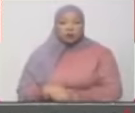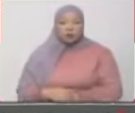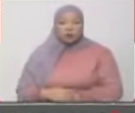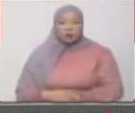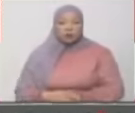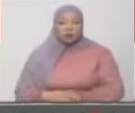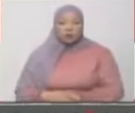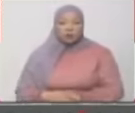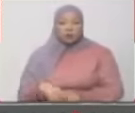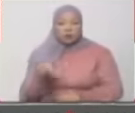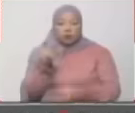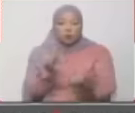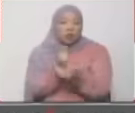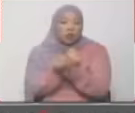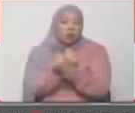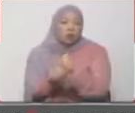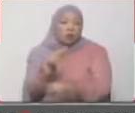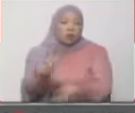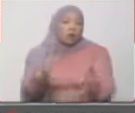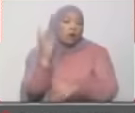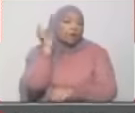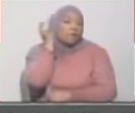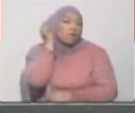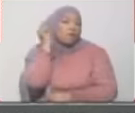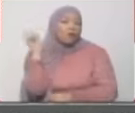que él estaba era enamorado de una venezolana,